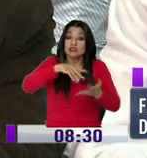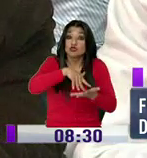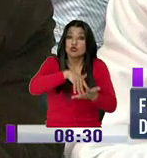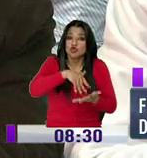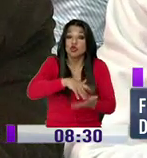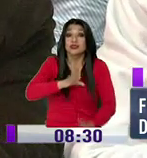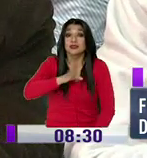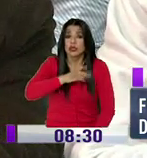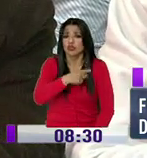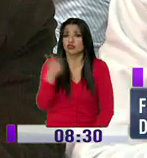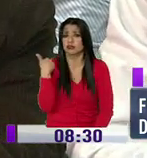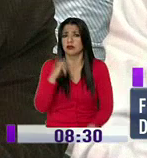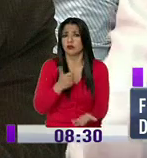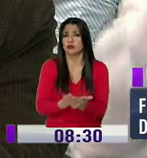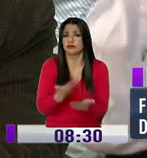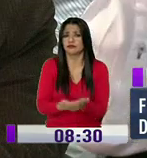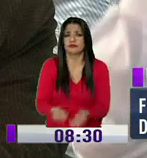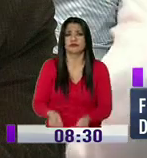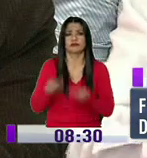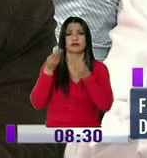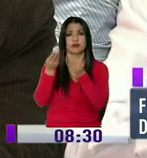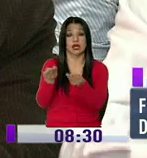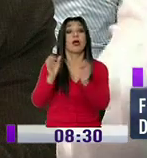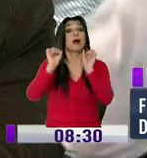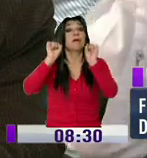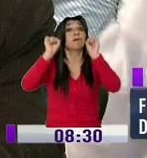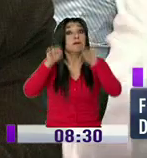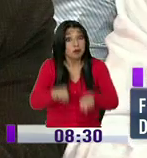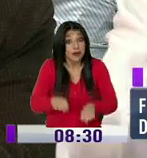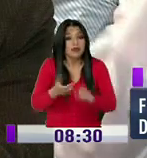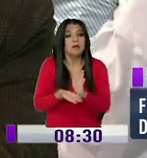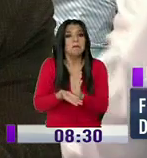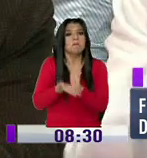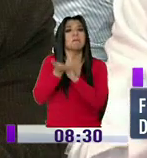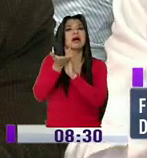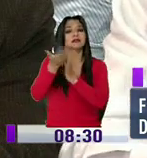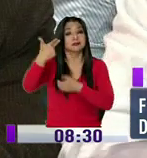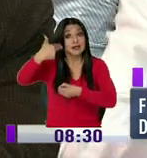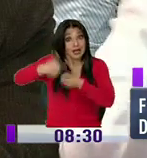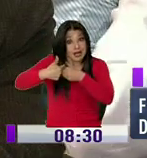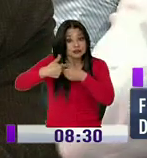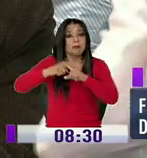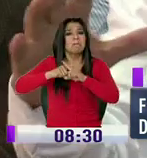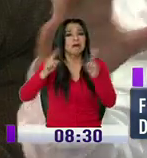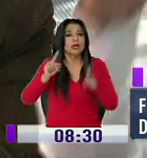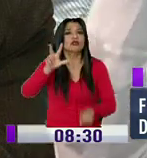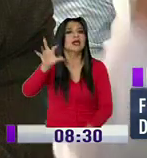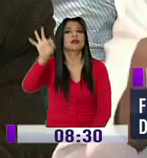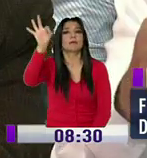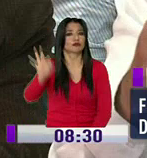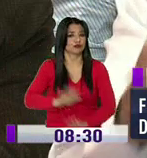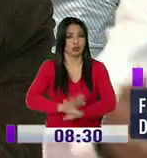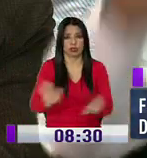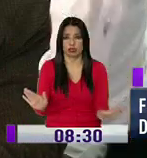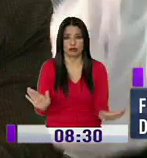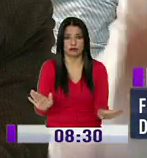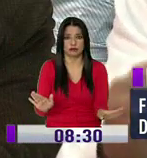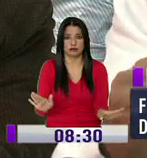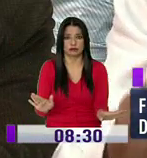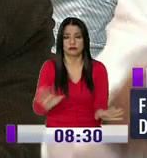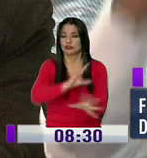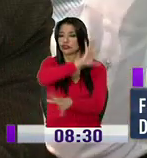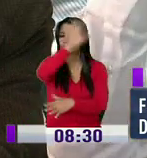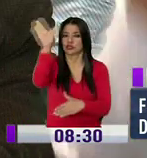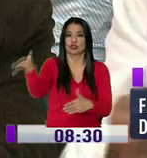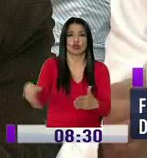los estudios justificados para soportar el incremento de la tarifa en un 30% en